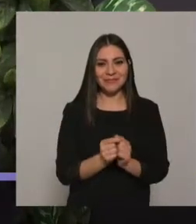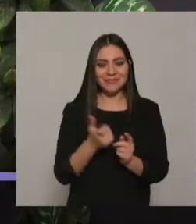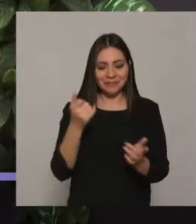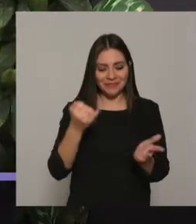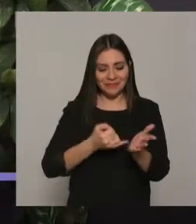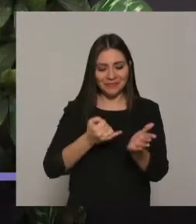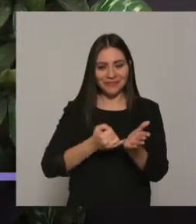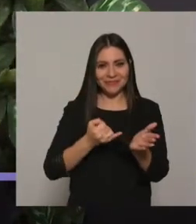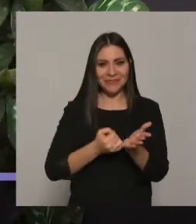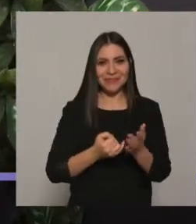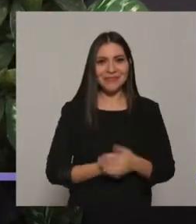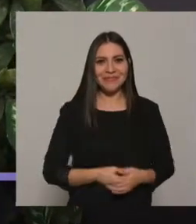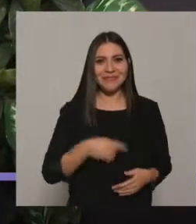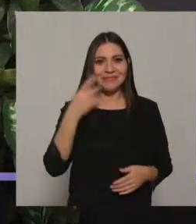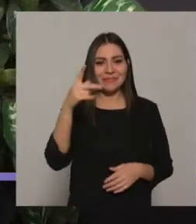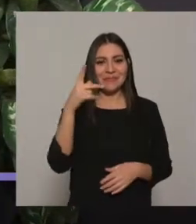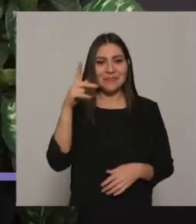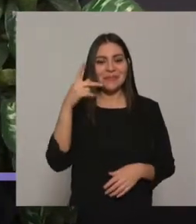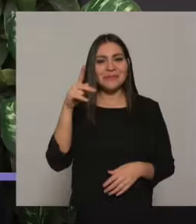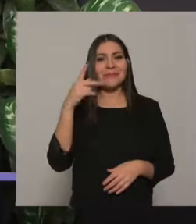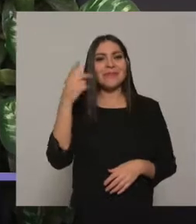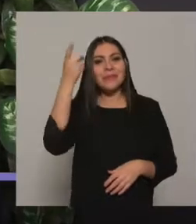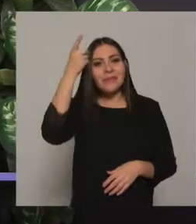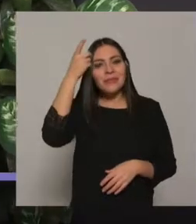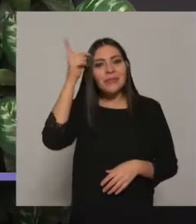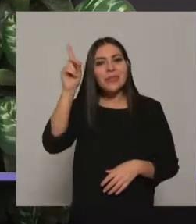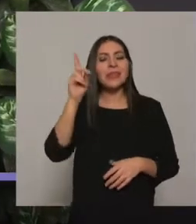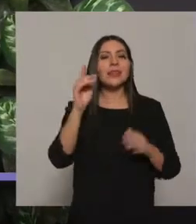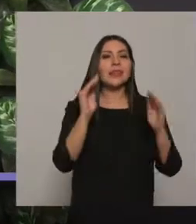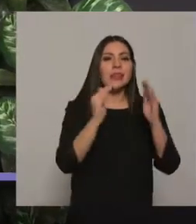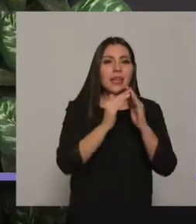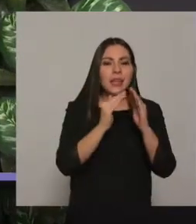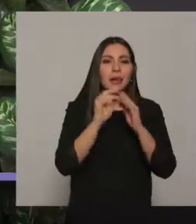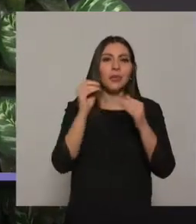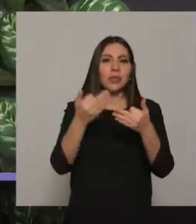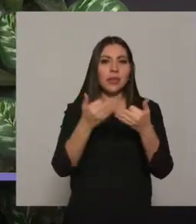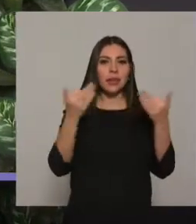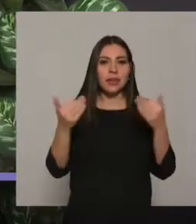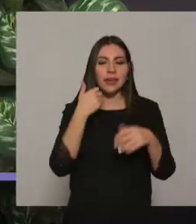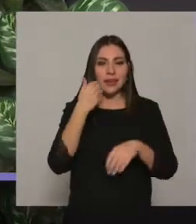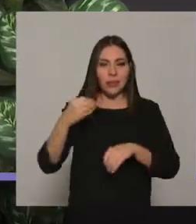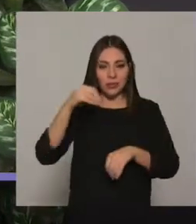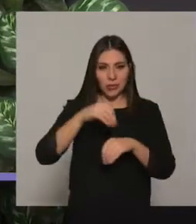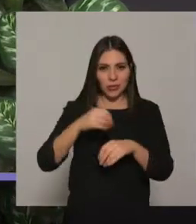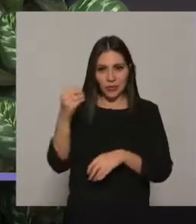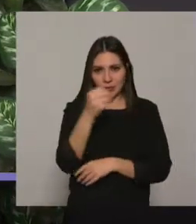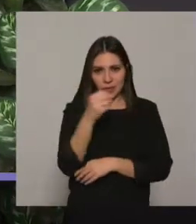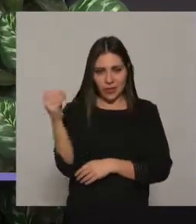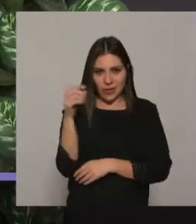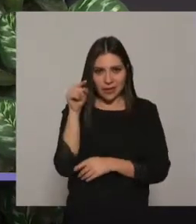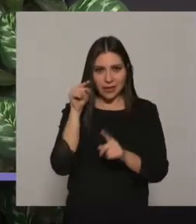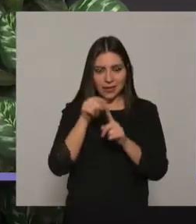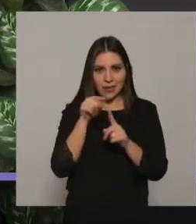La regularización de la propiedad, el gobierno de la ciudad tiene un programa a través de la Dirección General de Reordenamiento Territorial, de